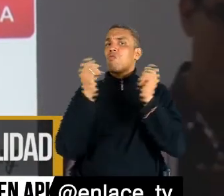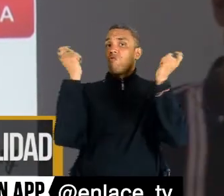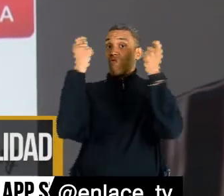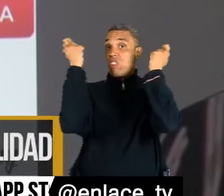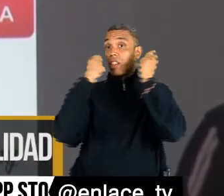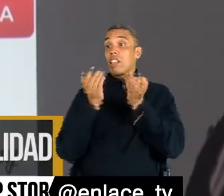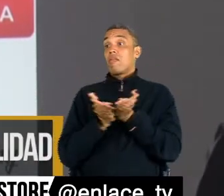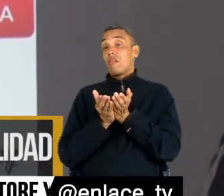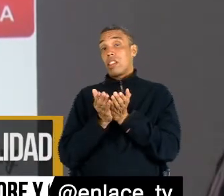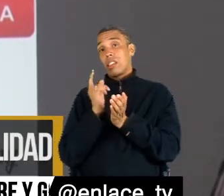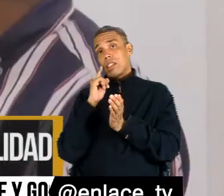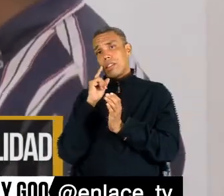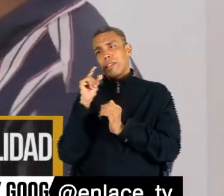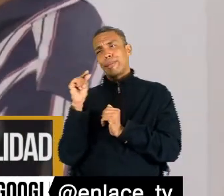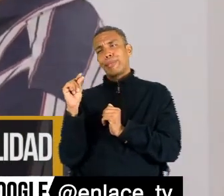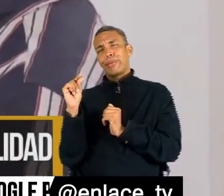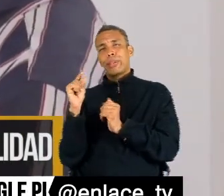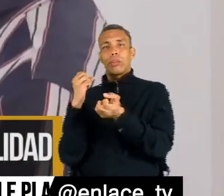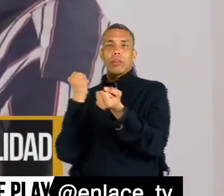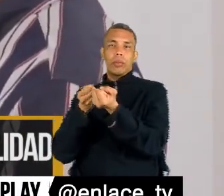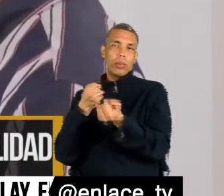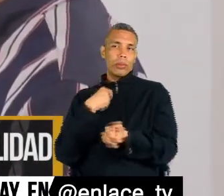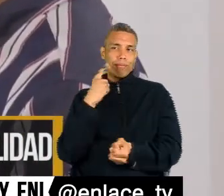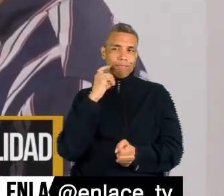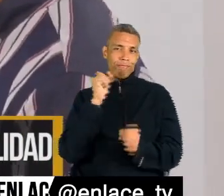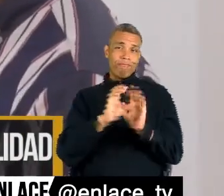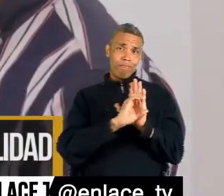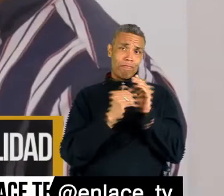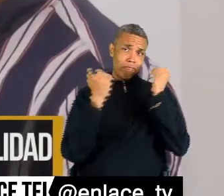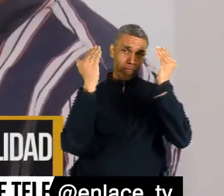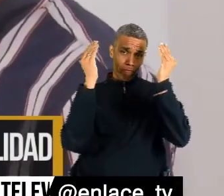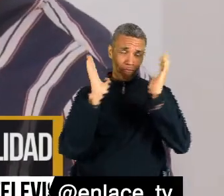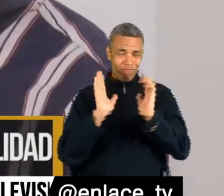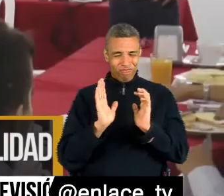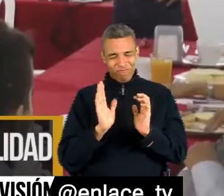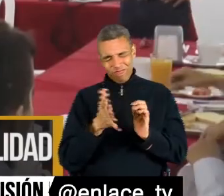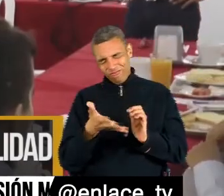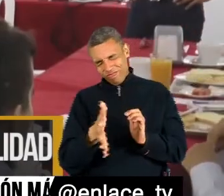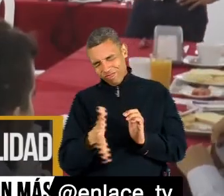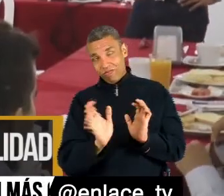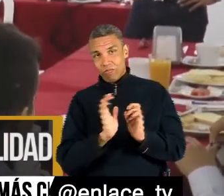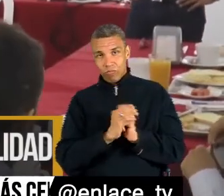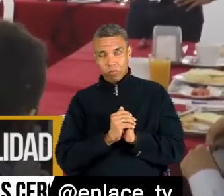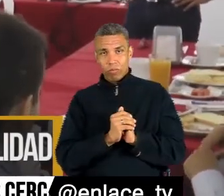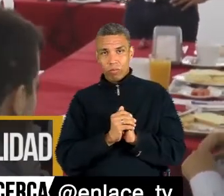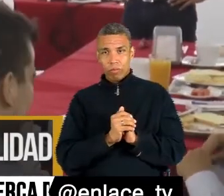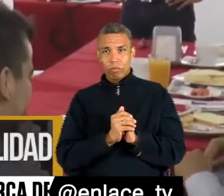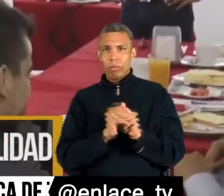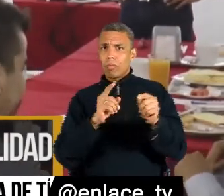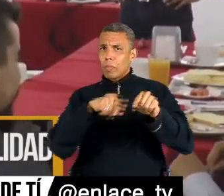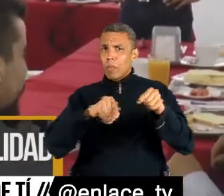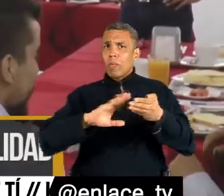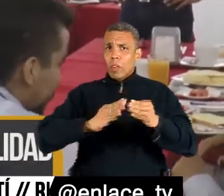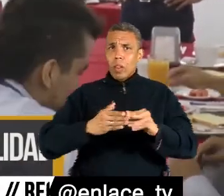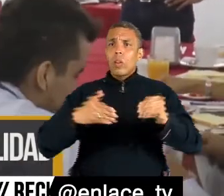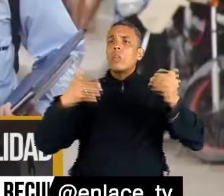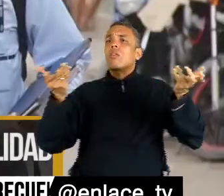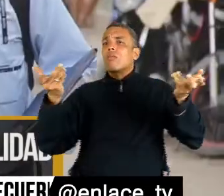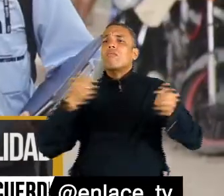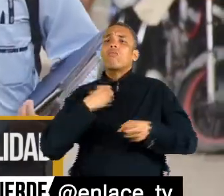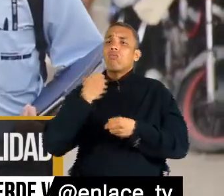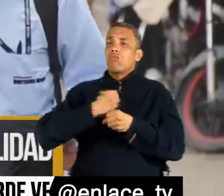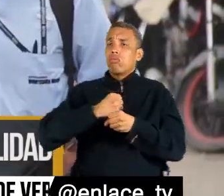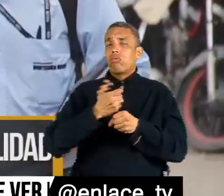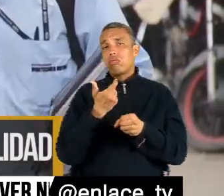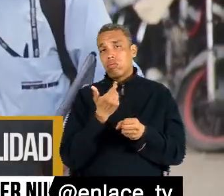del gobierno municipal propuestas que permitan identificar beneficios y limitaciones para garantizar el empleo a los barranqueños, quienes hoy ocupan los